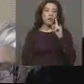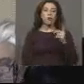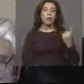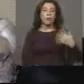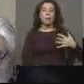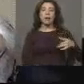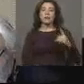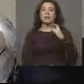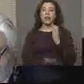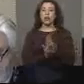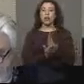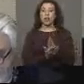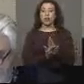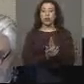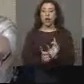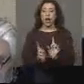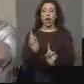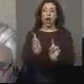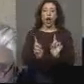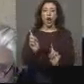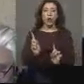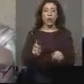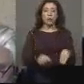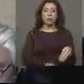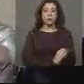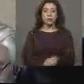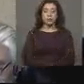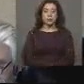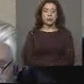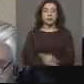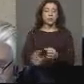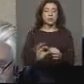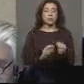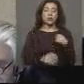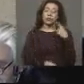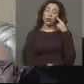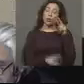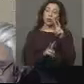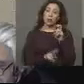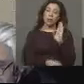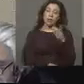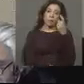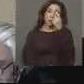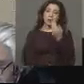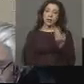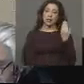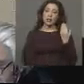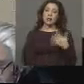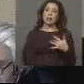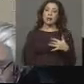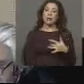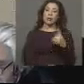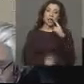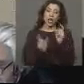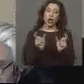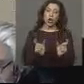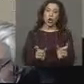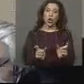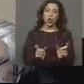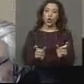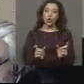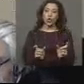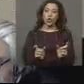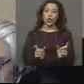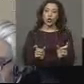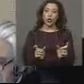los colegios en algunos gobiernos regionales. Por tanto, yo creo que es un punto a considerar. Creo que es importante el controlar y el obligar